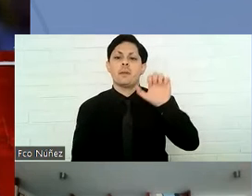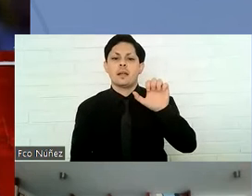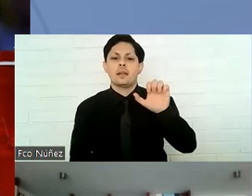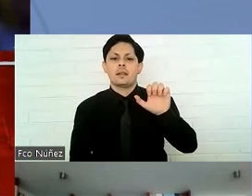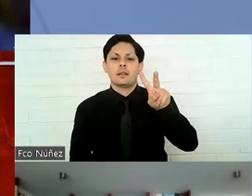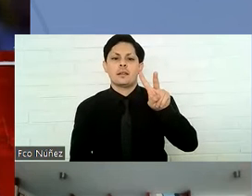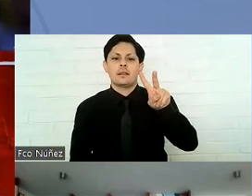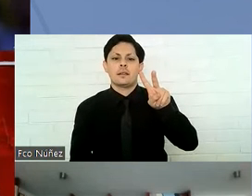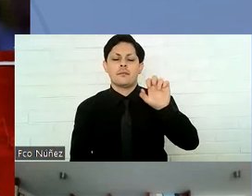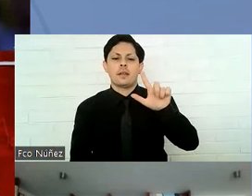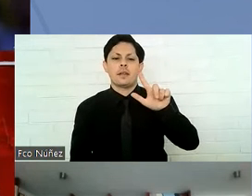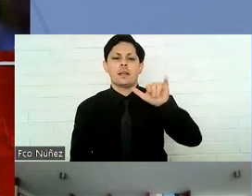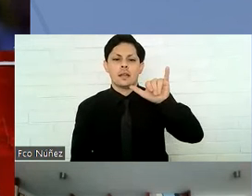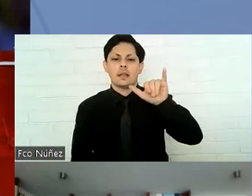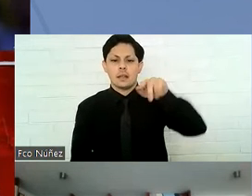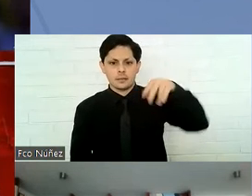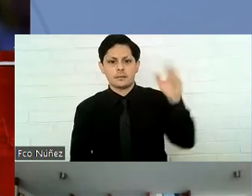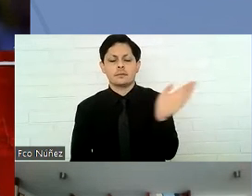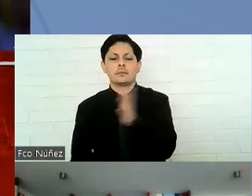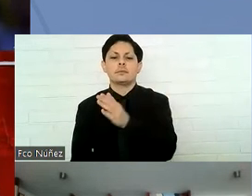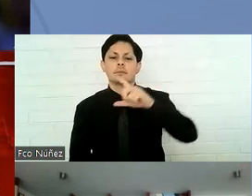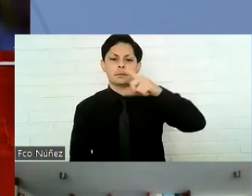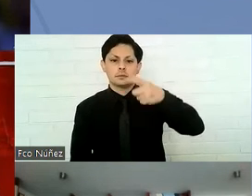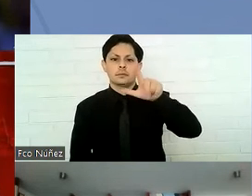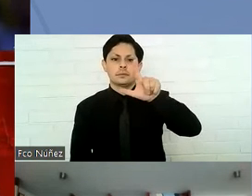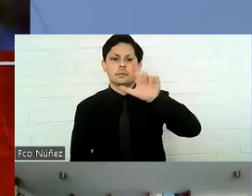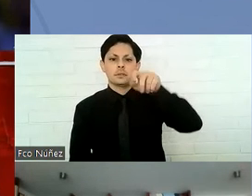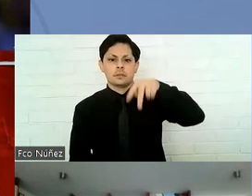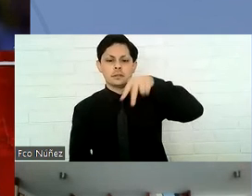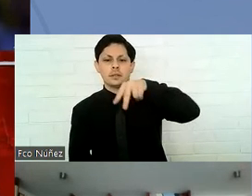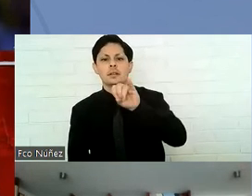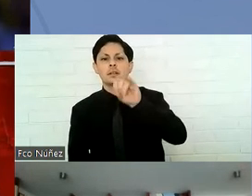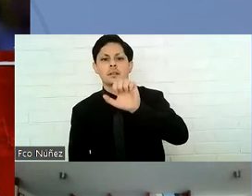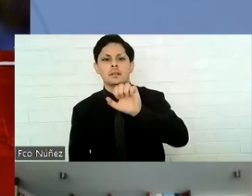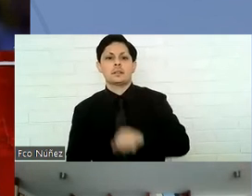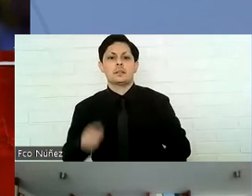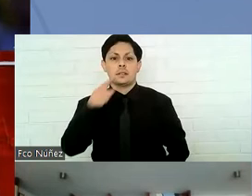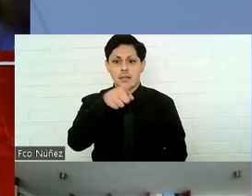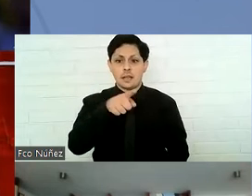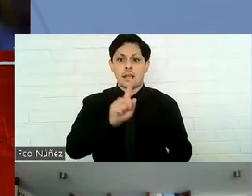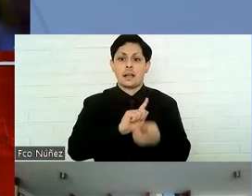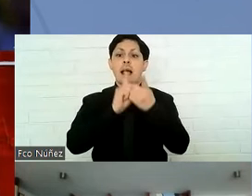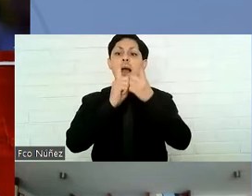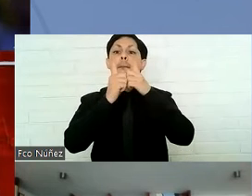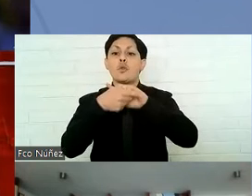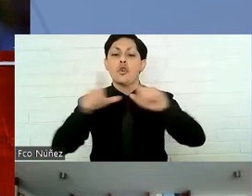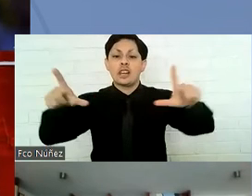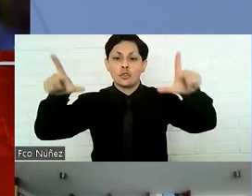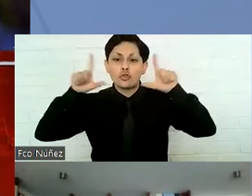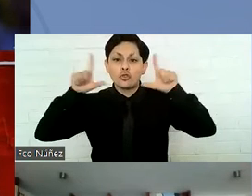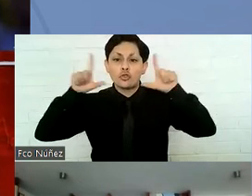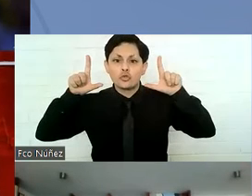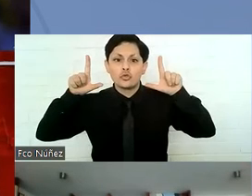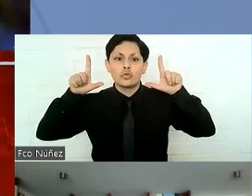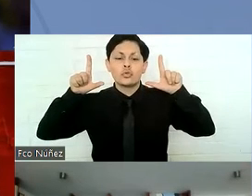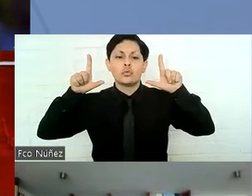la percusionista más famosa del mundo, que cambió el rostro de la musicalidad.